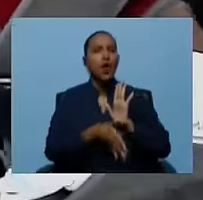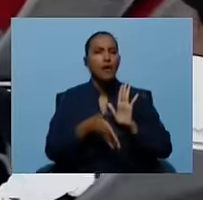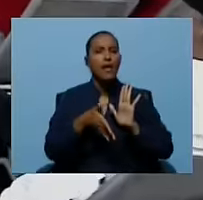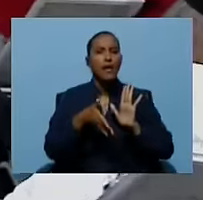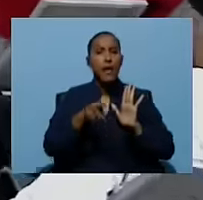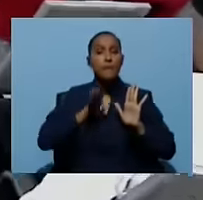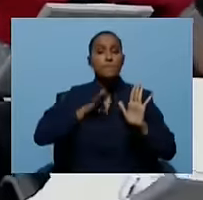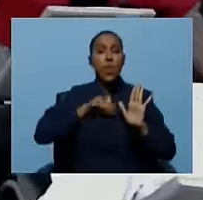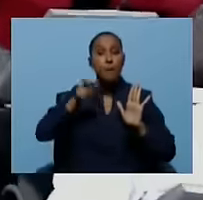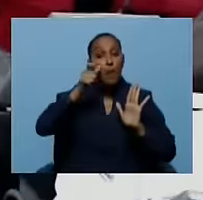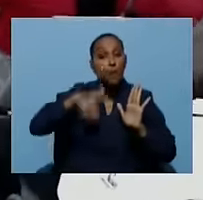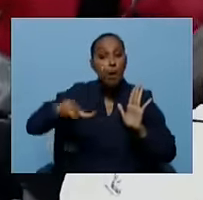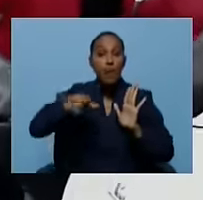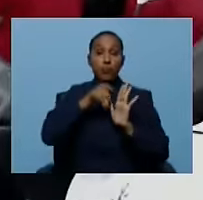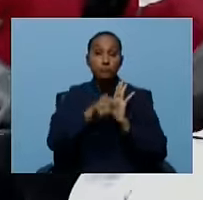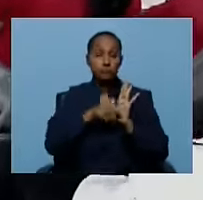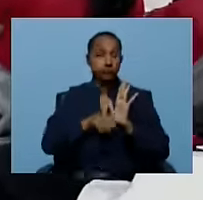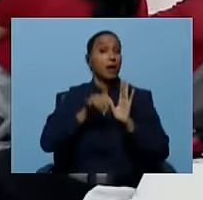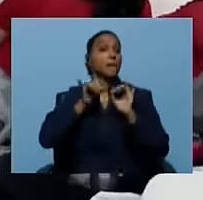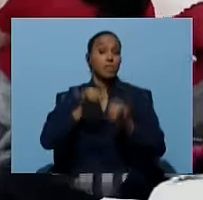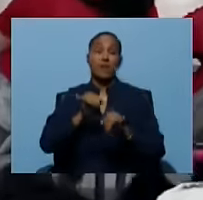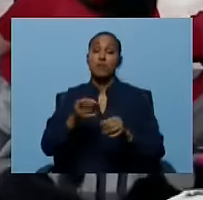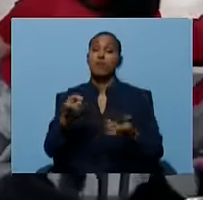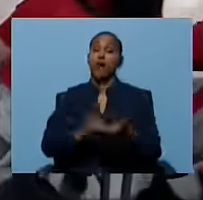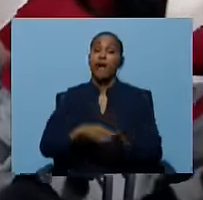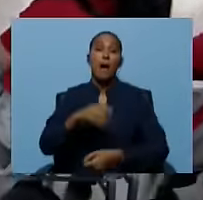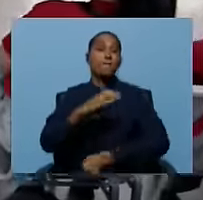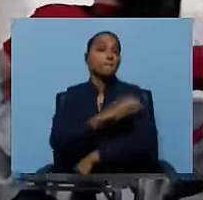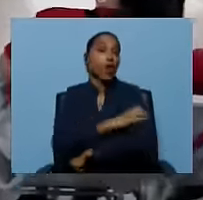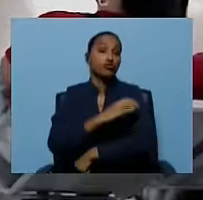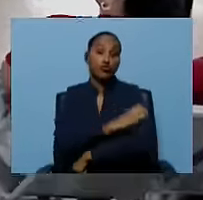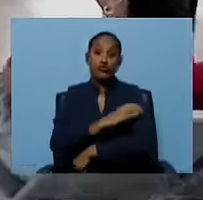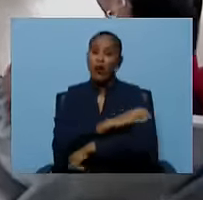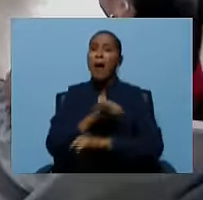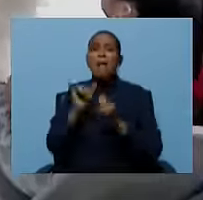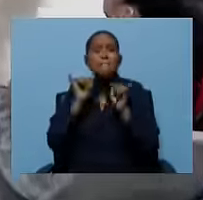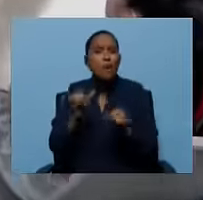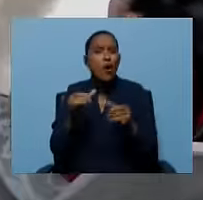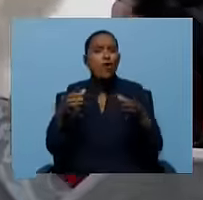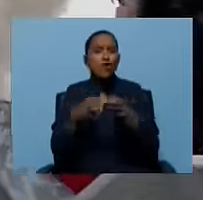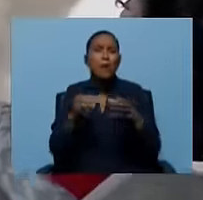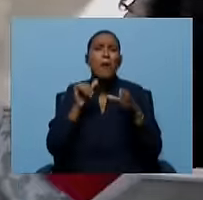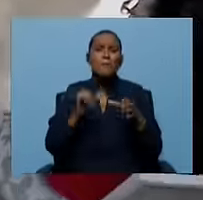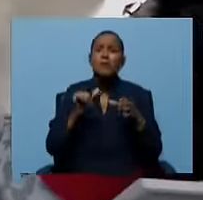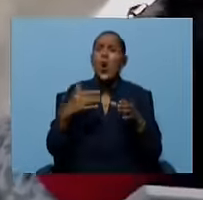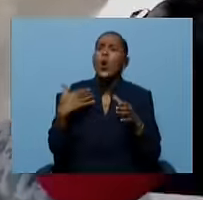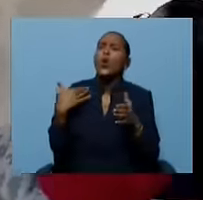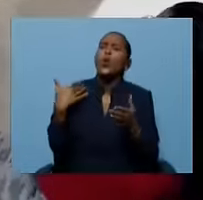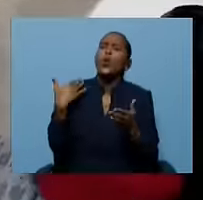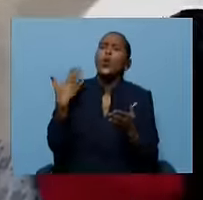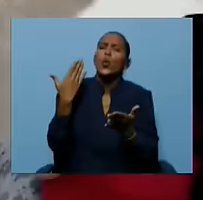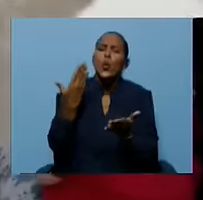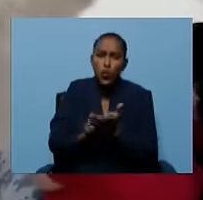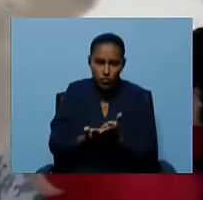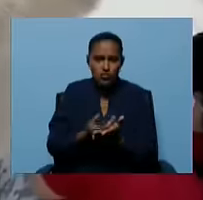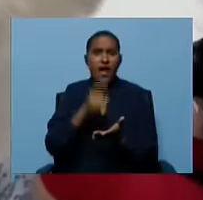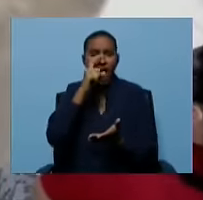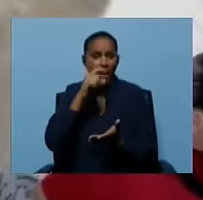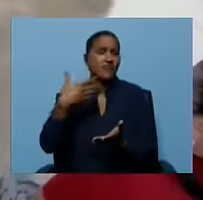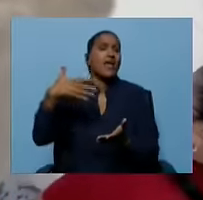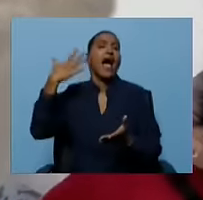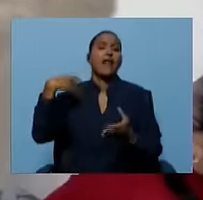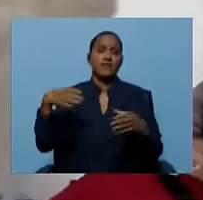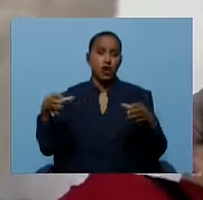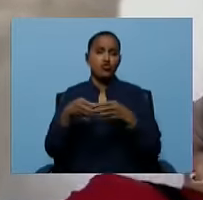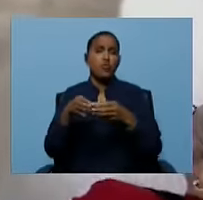Los apellidos, los fascistas de hoy, que eran oposición de derecha en la época, y